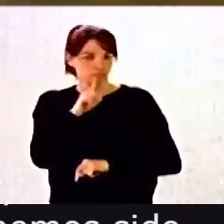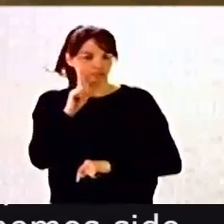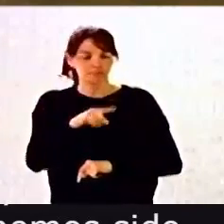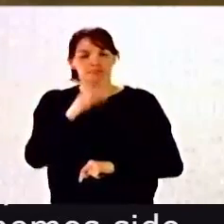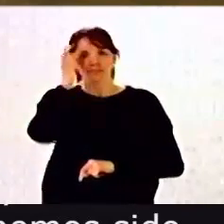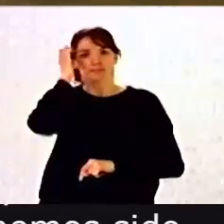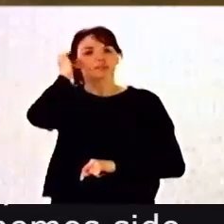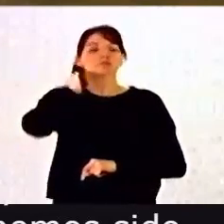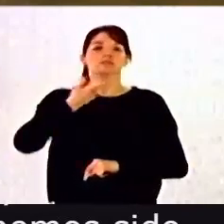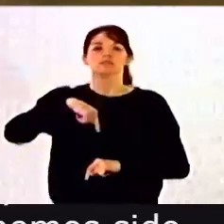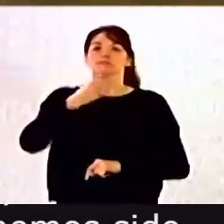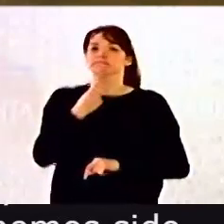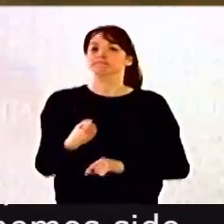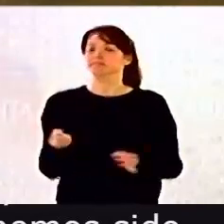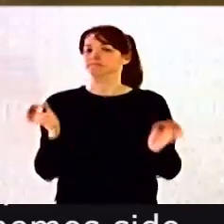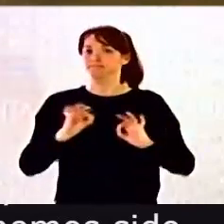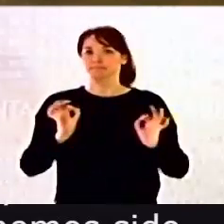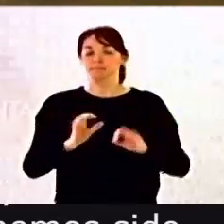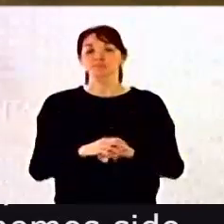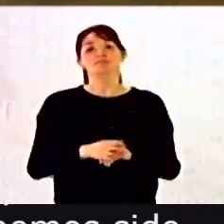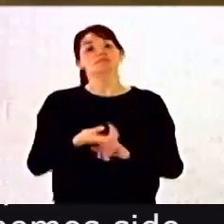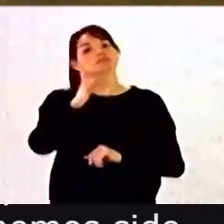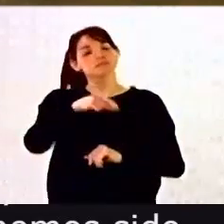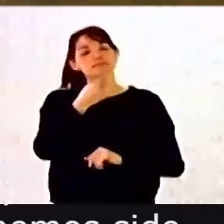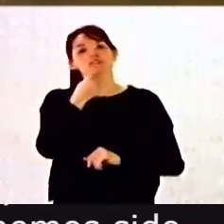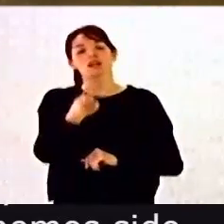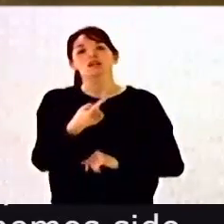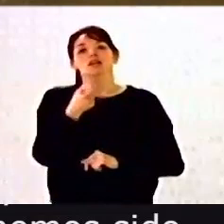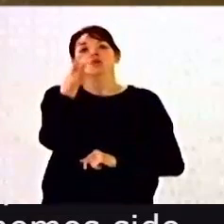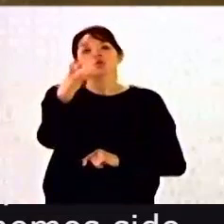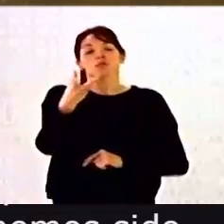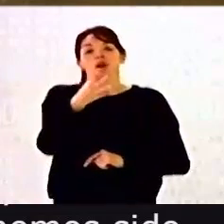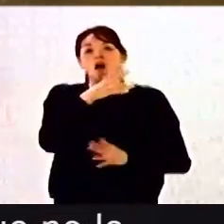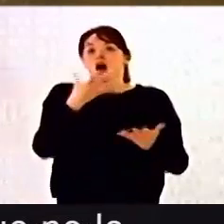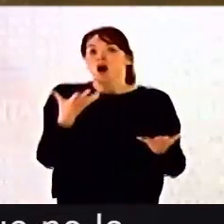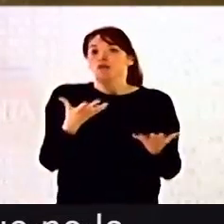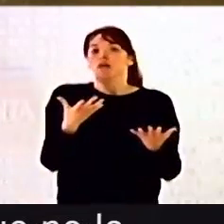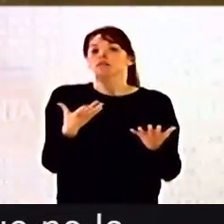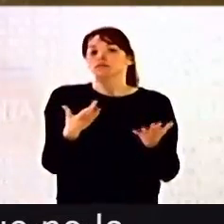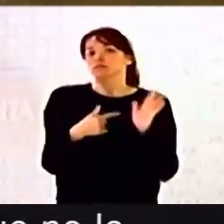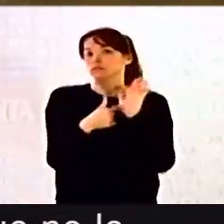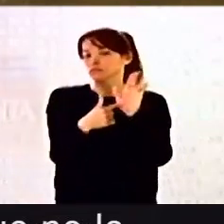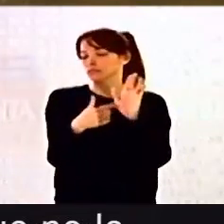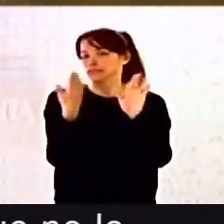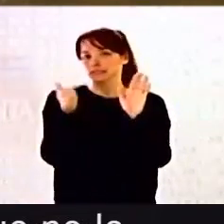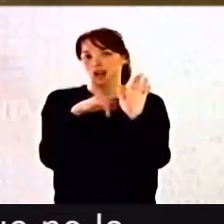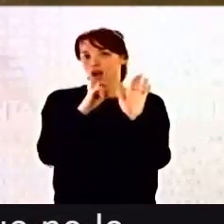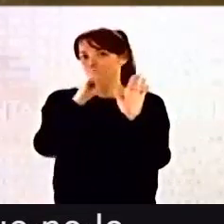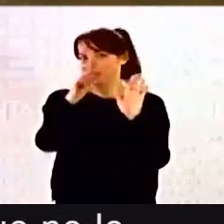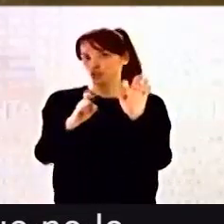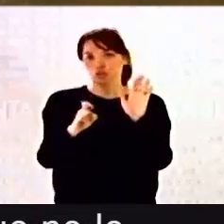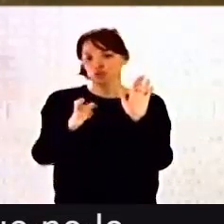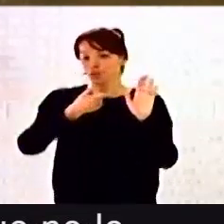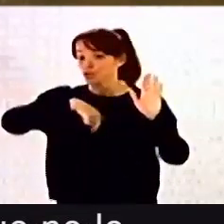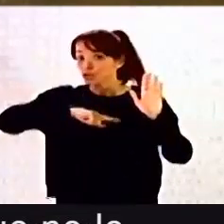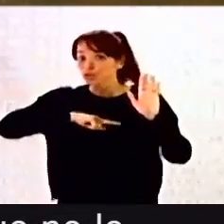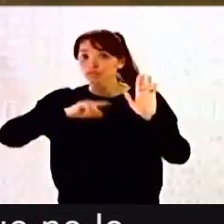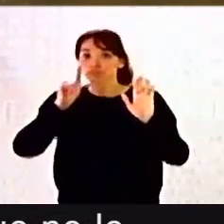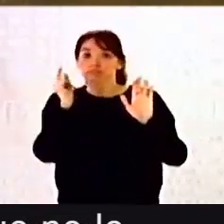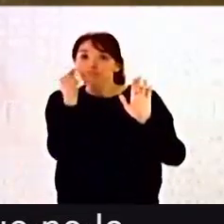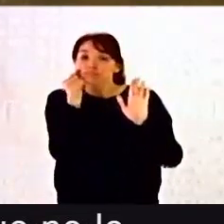que no estamos ocultándolo. Decirle que los datos que tengo a día de hoy son los que le he facilitado, pero que nosotros no lo hemos descubierto